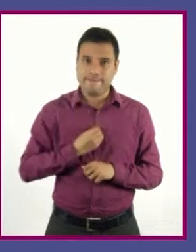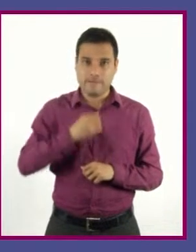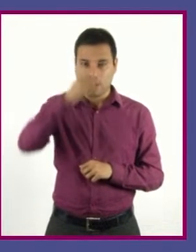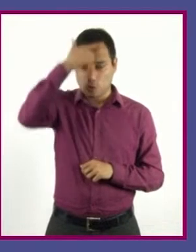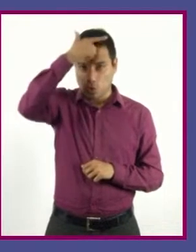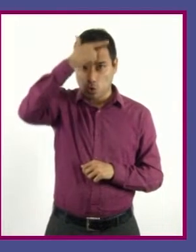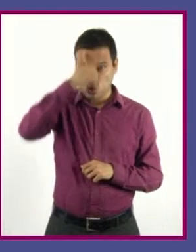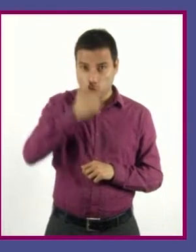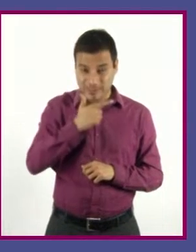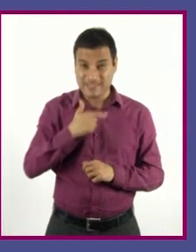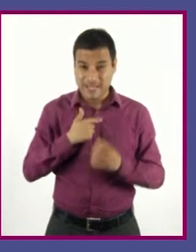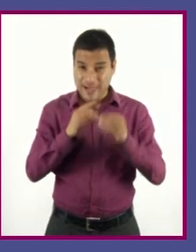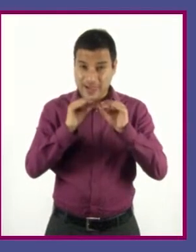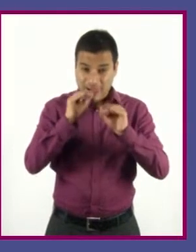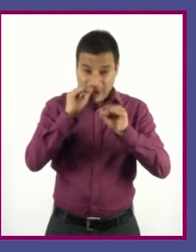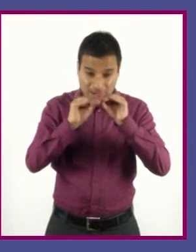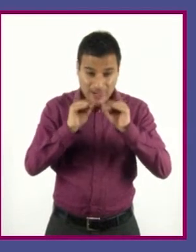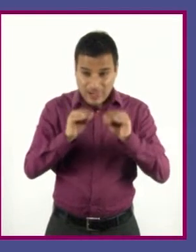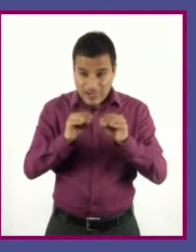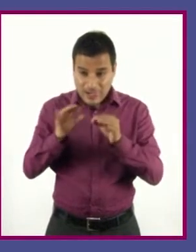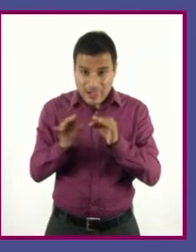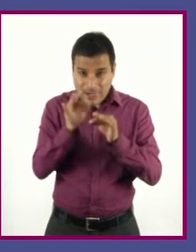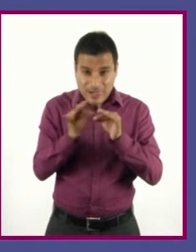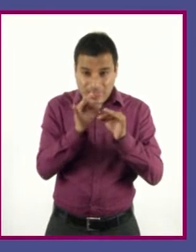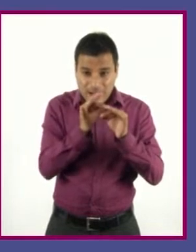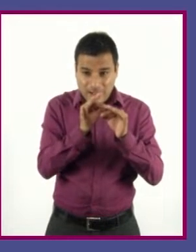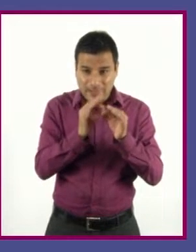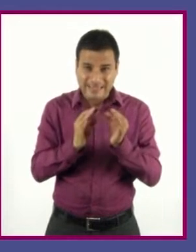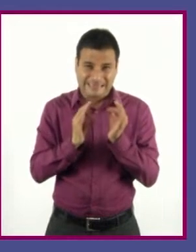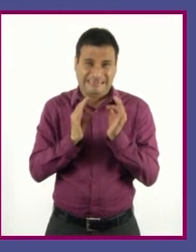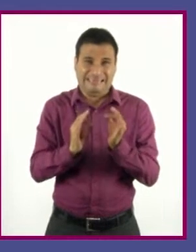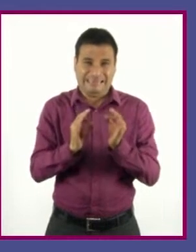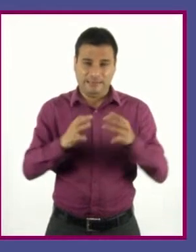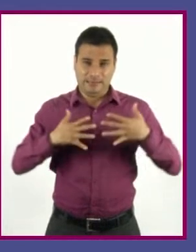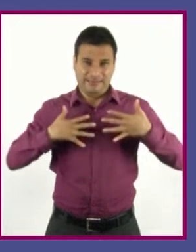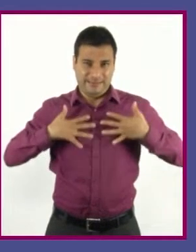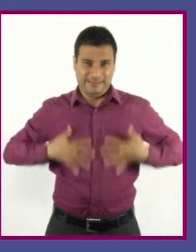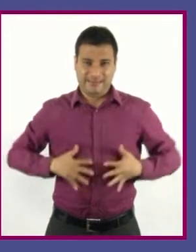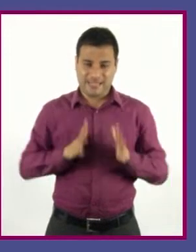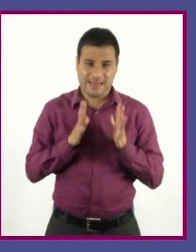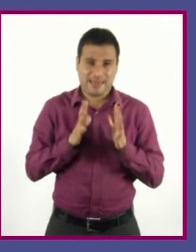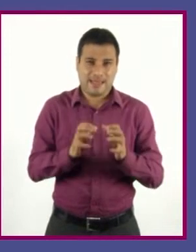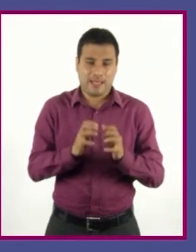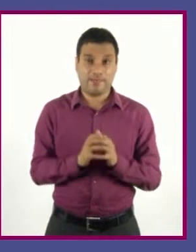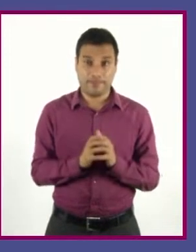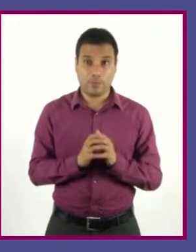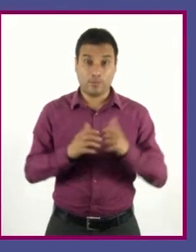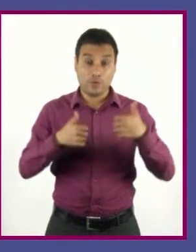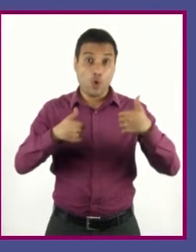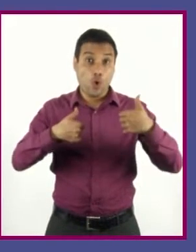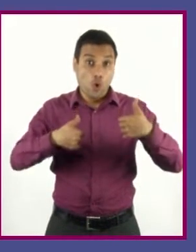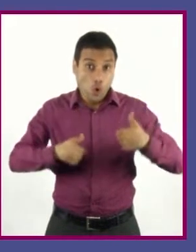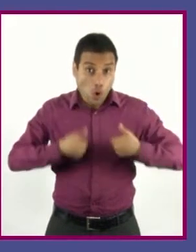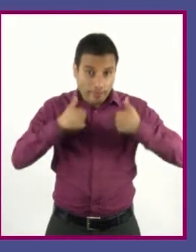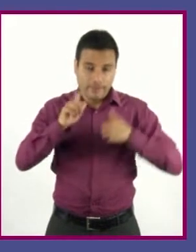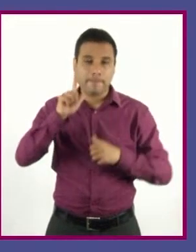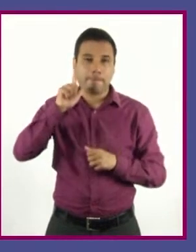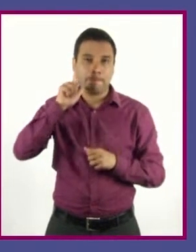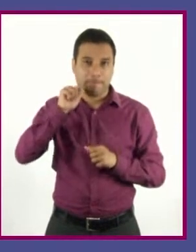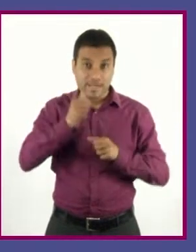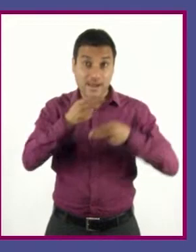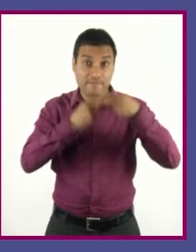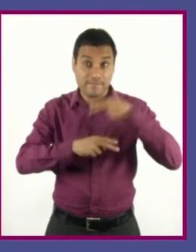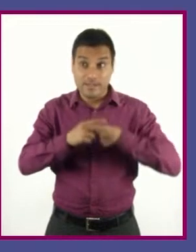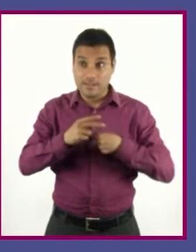noche confeccionando, ajustándole el traje al muchacho. Pero bueno, la satisfacción fue que al otro día él presentó y se